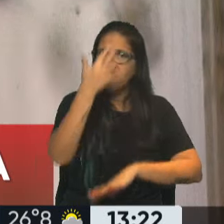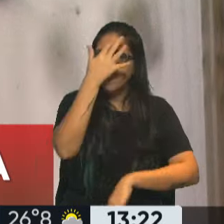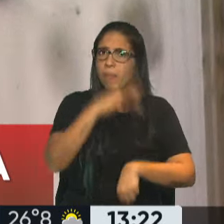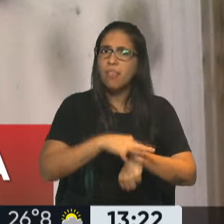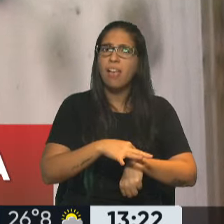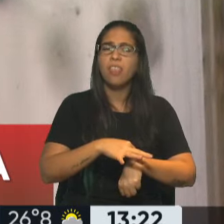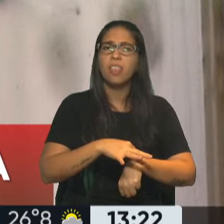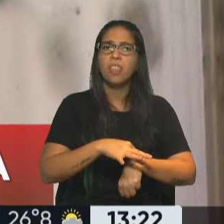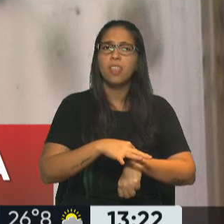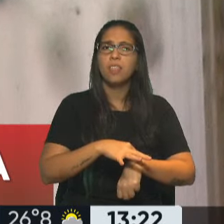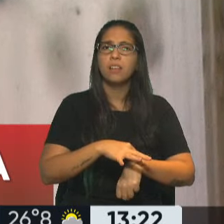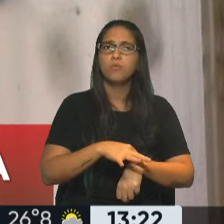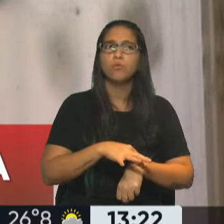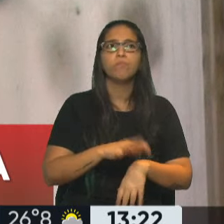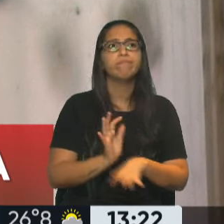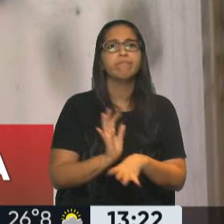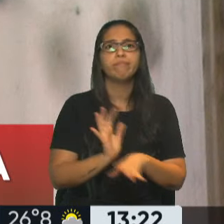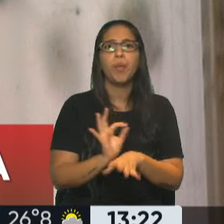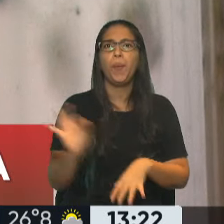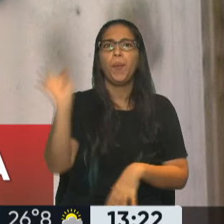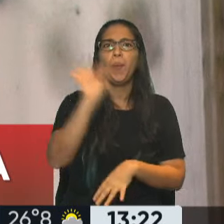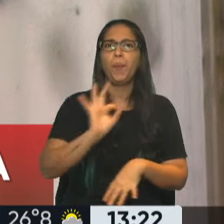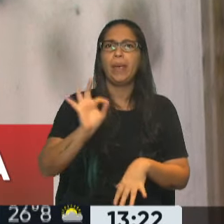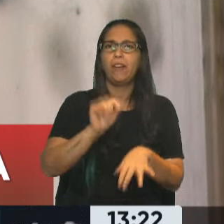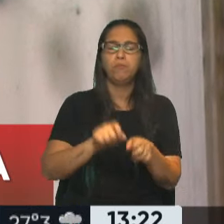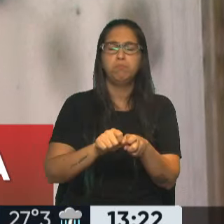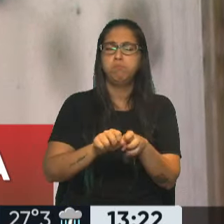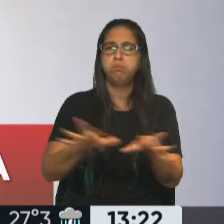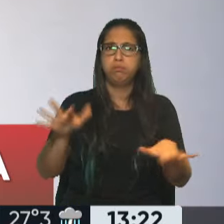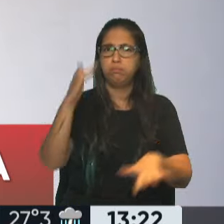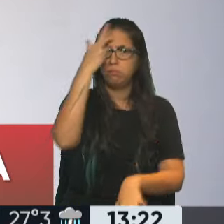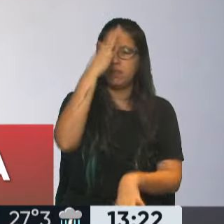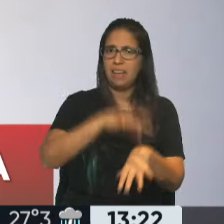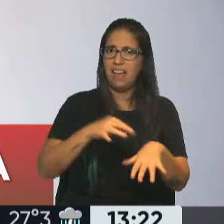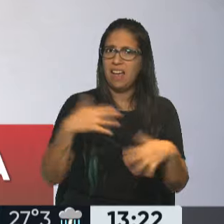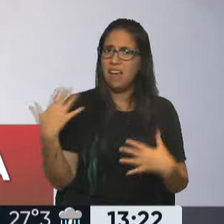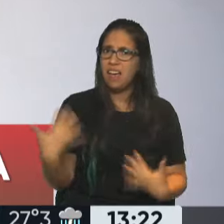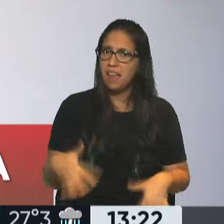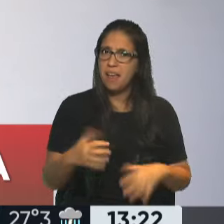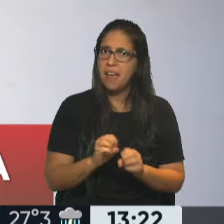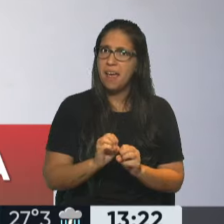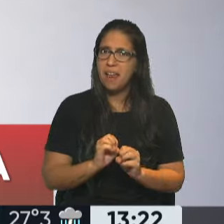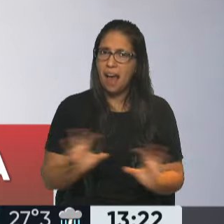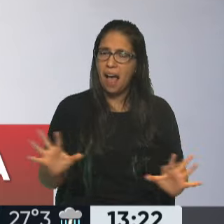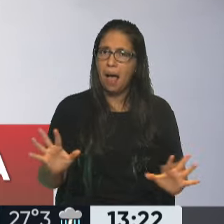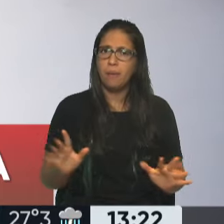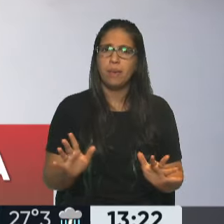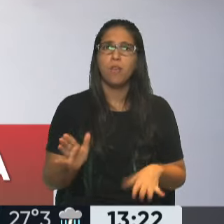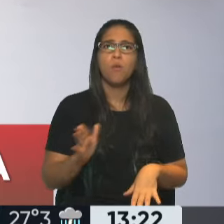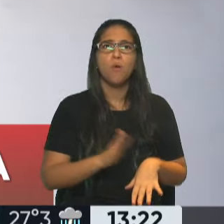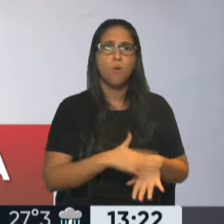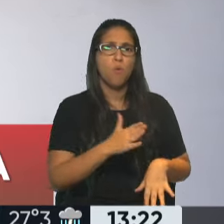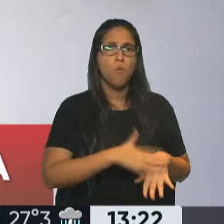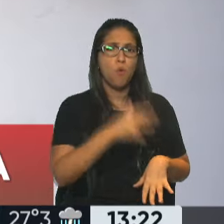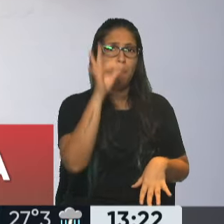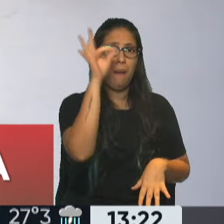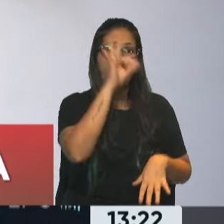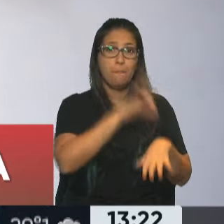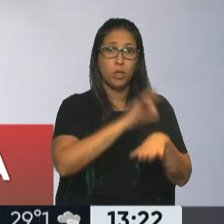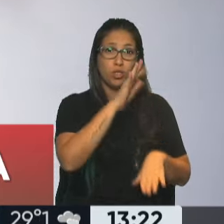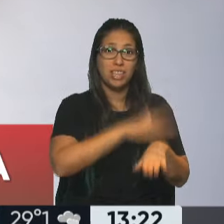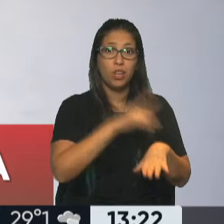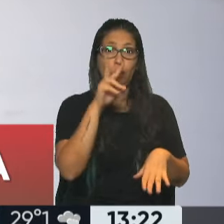es una enfermedad viral importante, con una gran transmisibilidad a través del mosquito Aedes aegypti, de la